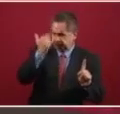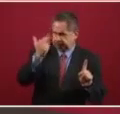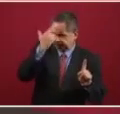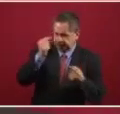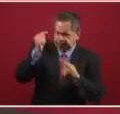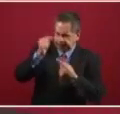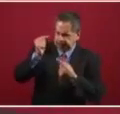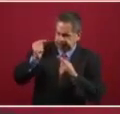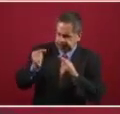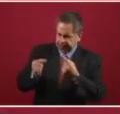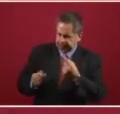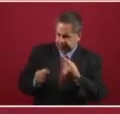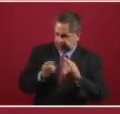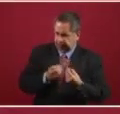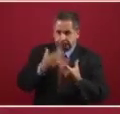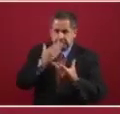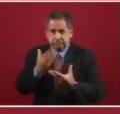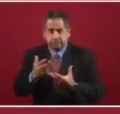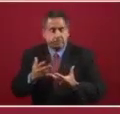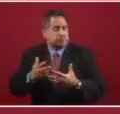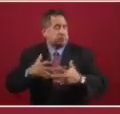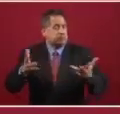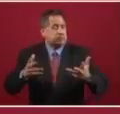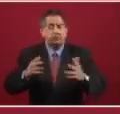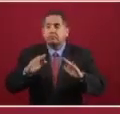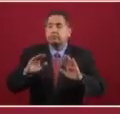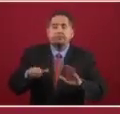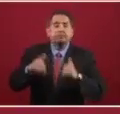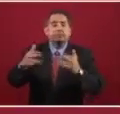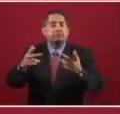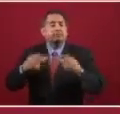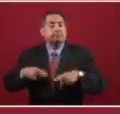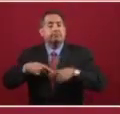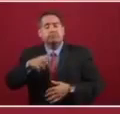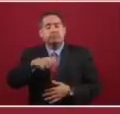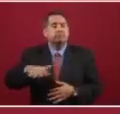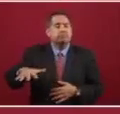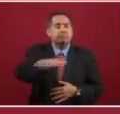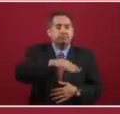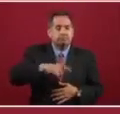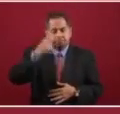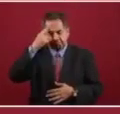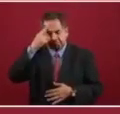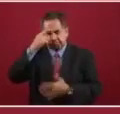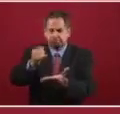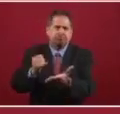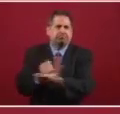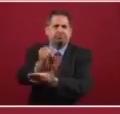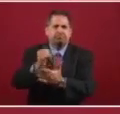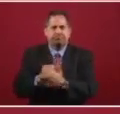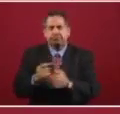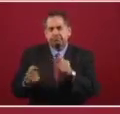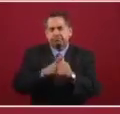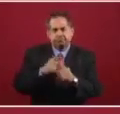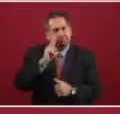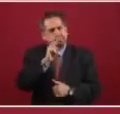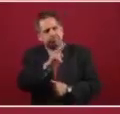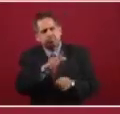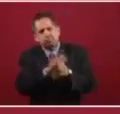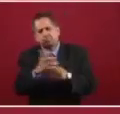la gente es la que va a decidir. O